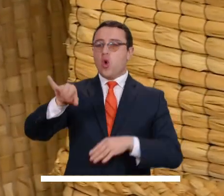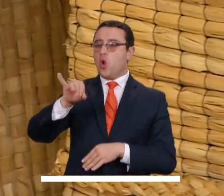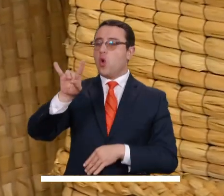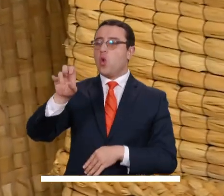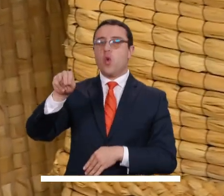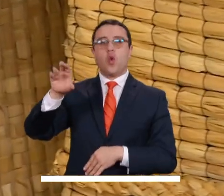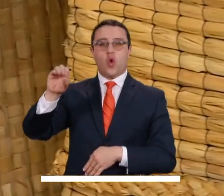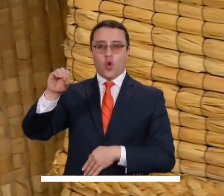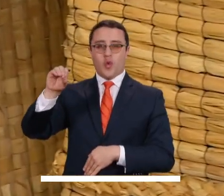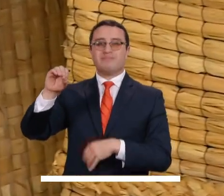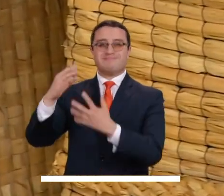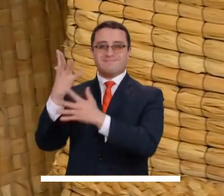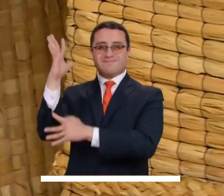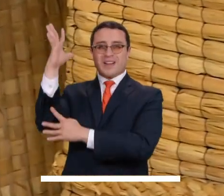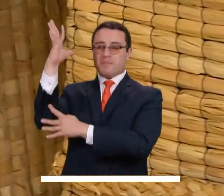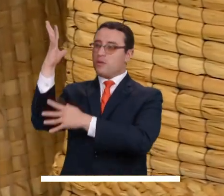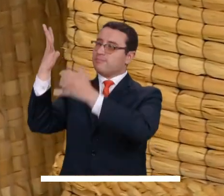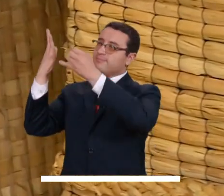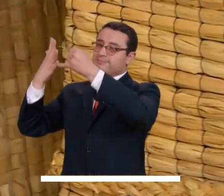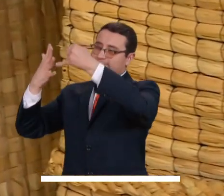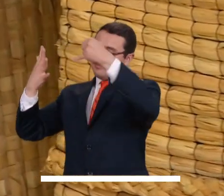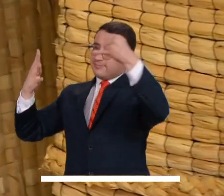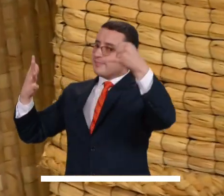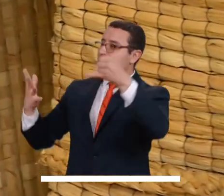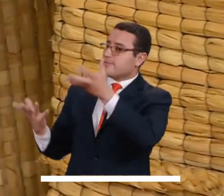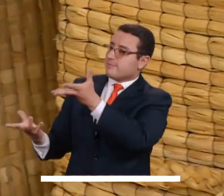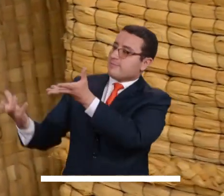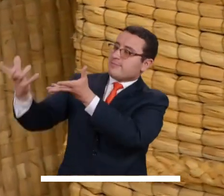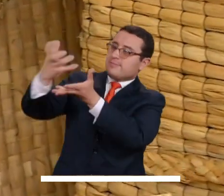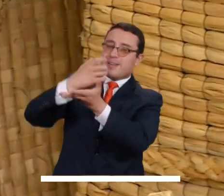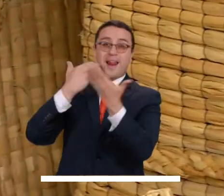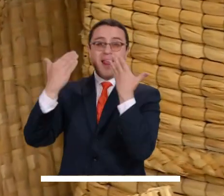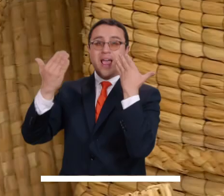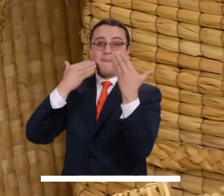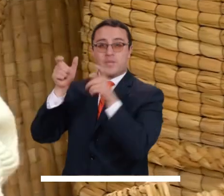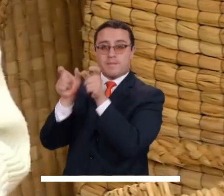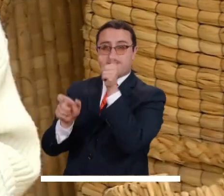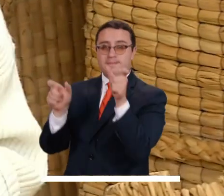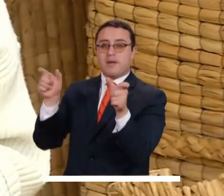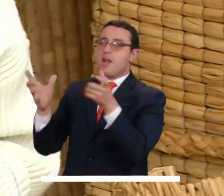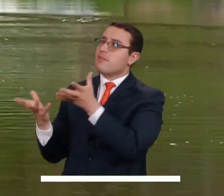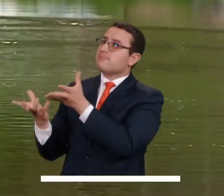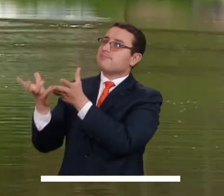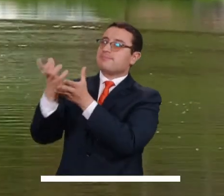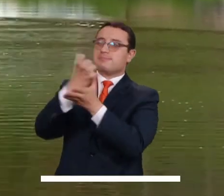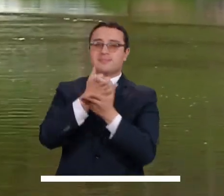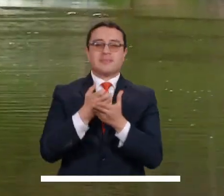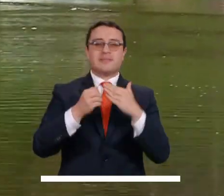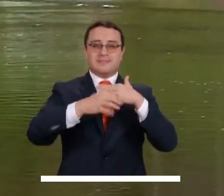que es una planta que extraen los campesinos del municipio de la Laguna de Fuquén.